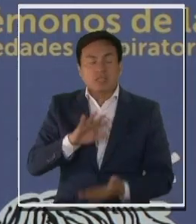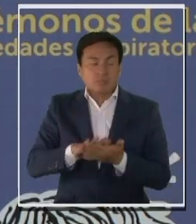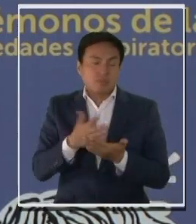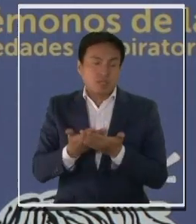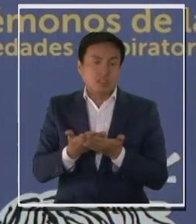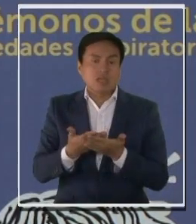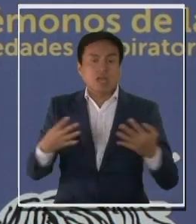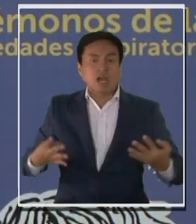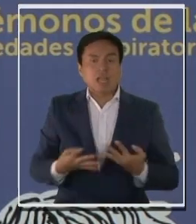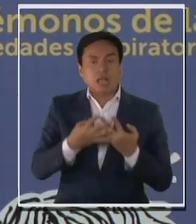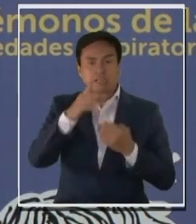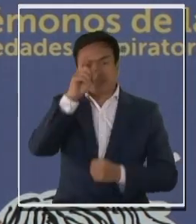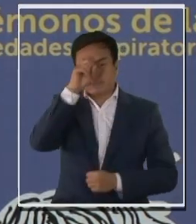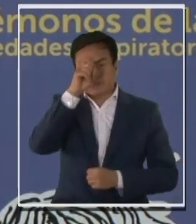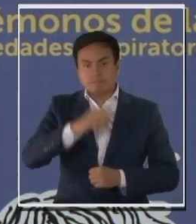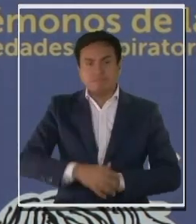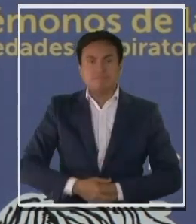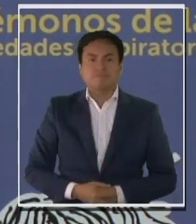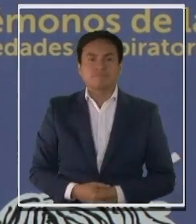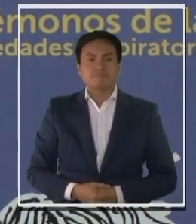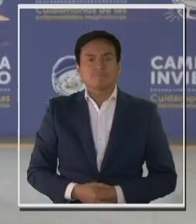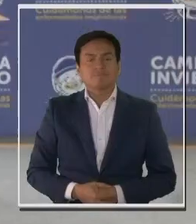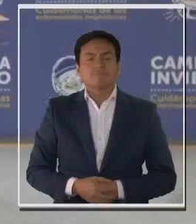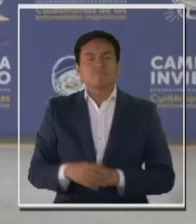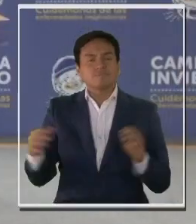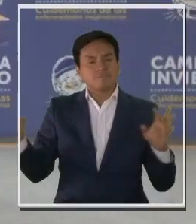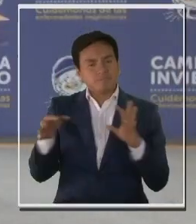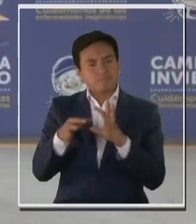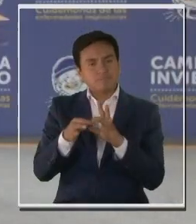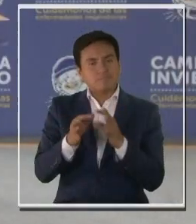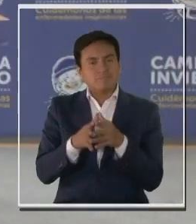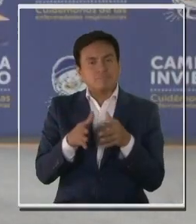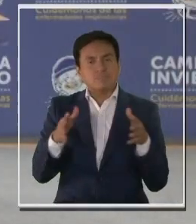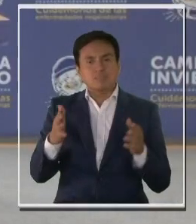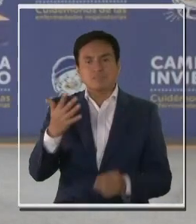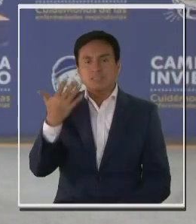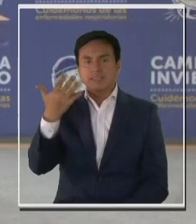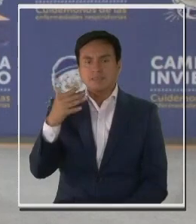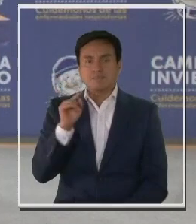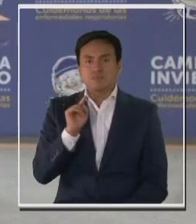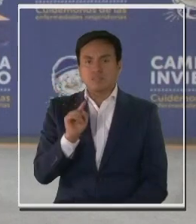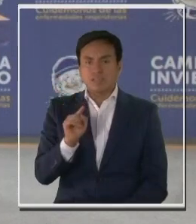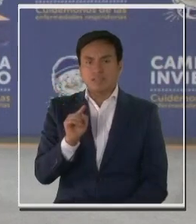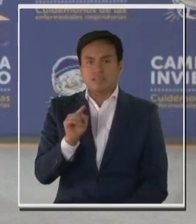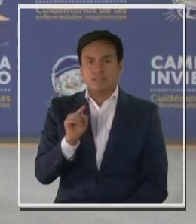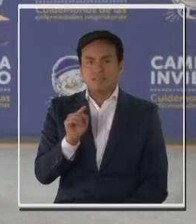de la red asistencial en ese sentido es tremendamente importante